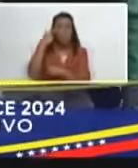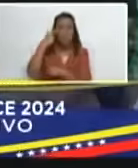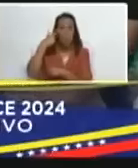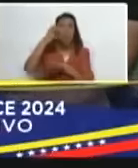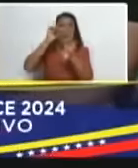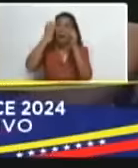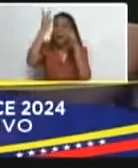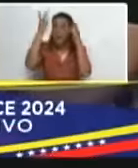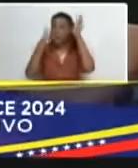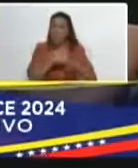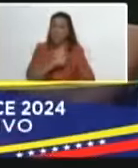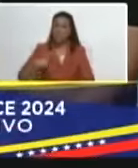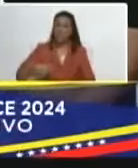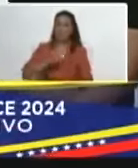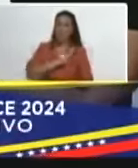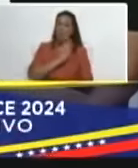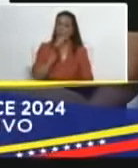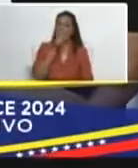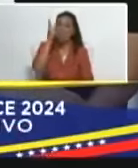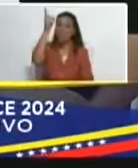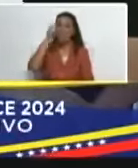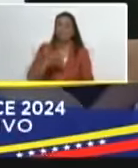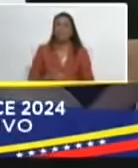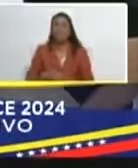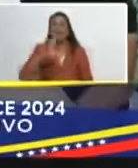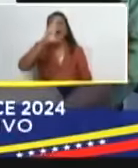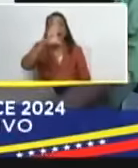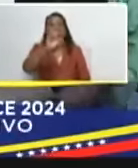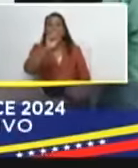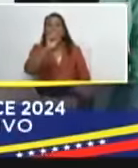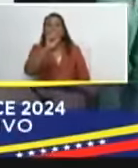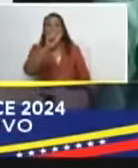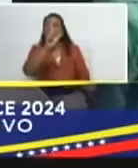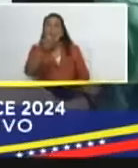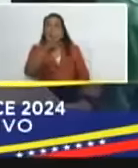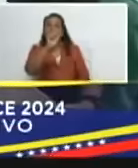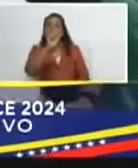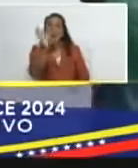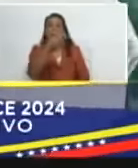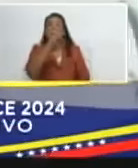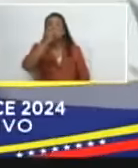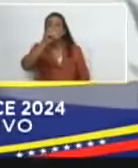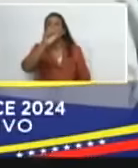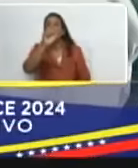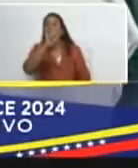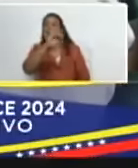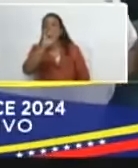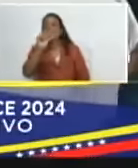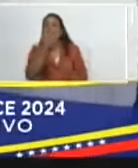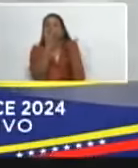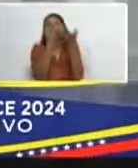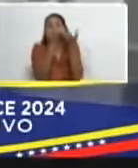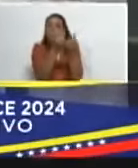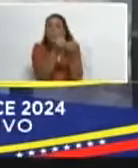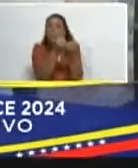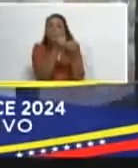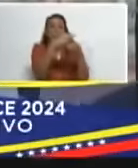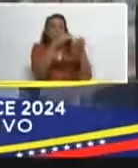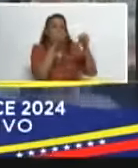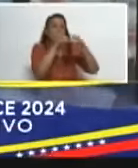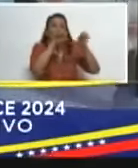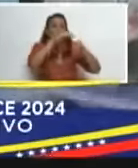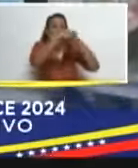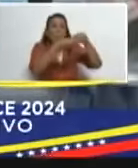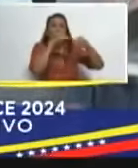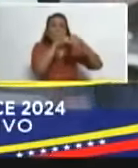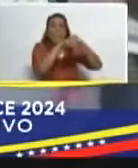la creatividad. Por acá tenemos el alga marina. El alga marina. El alga marina. Deshidratada. Deshidratada. En